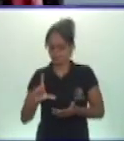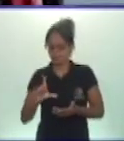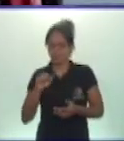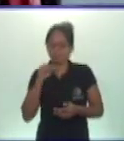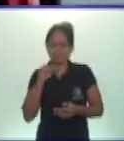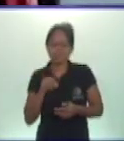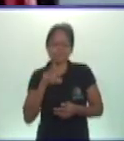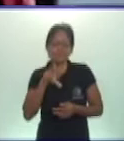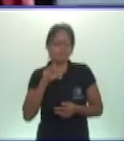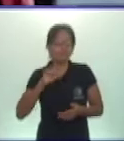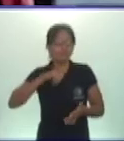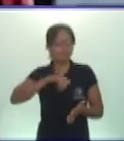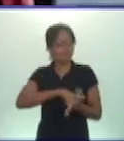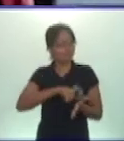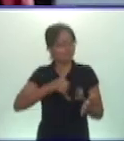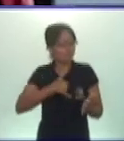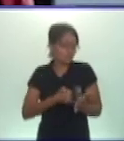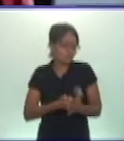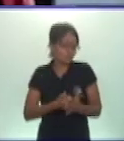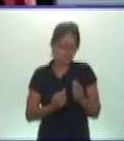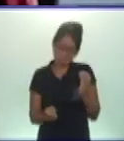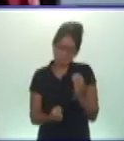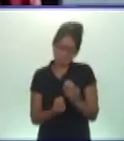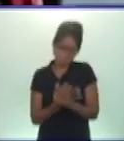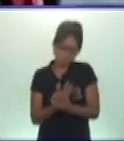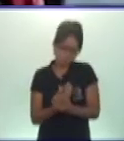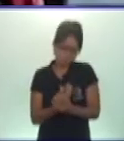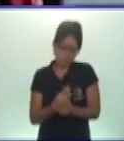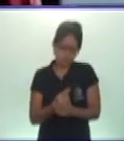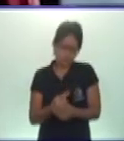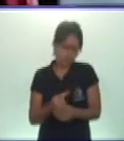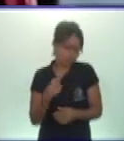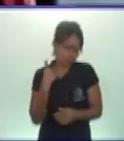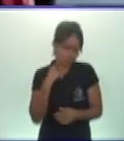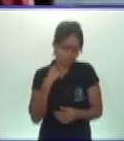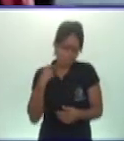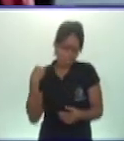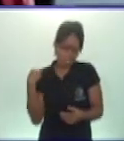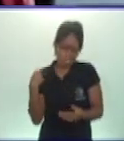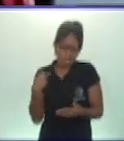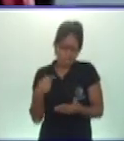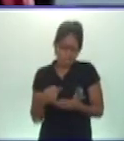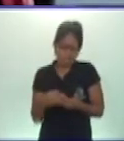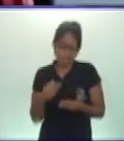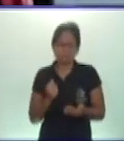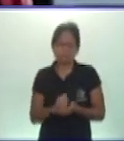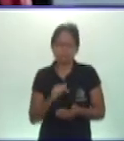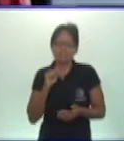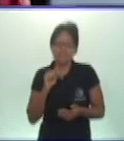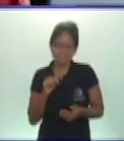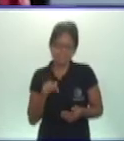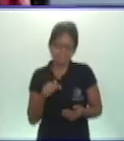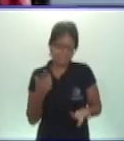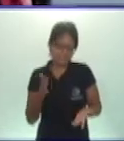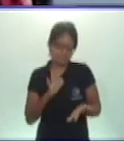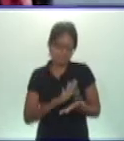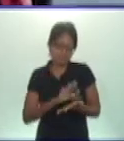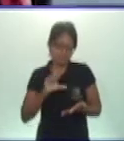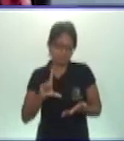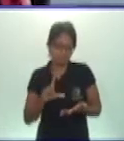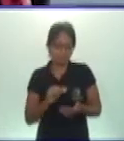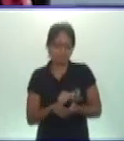hace algunos años dentro de lo que algunos llaman reforma económica cubana, que es la zona especial del Mariel.